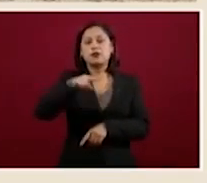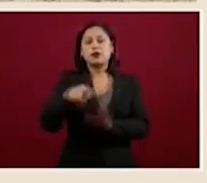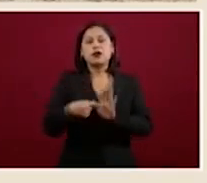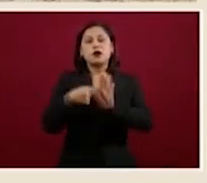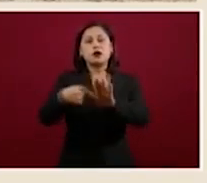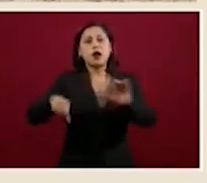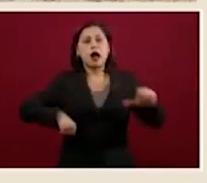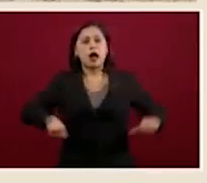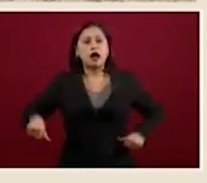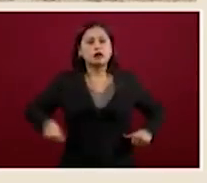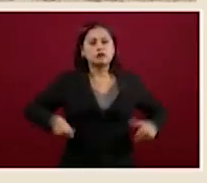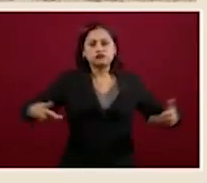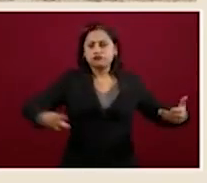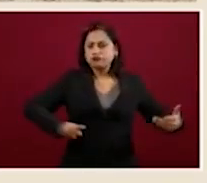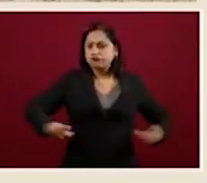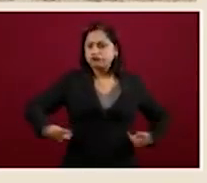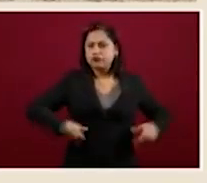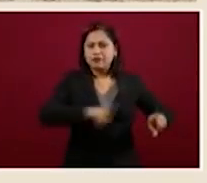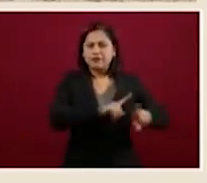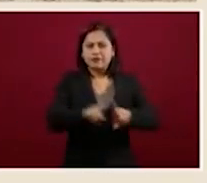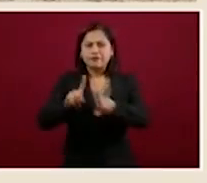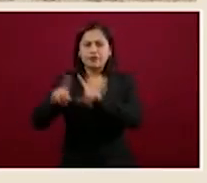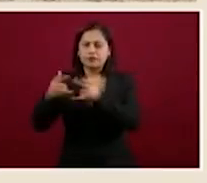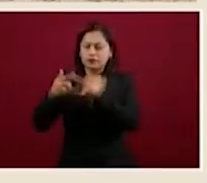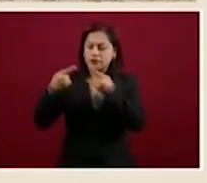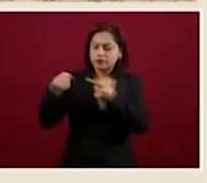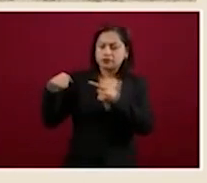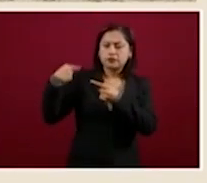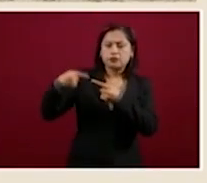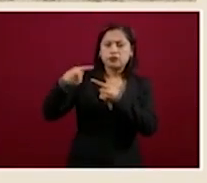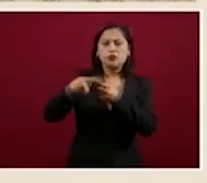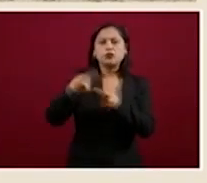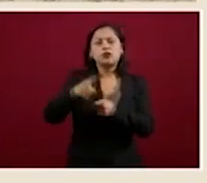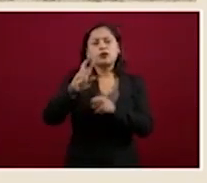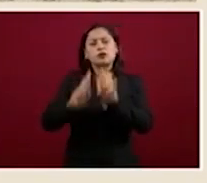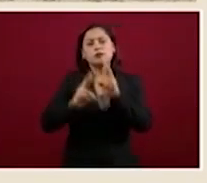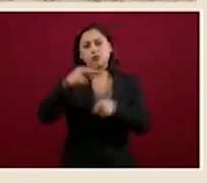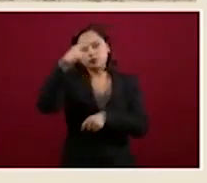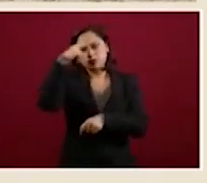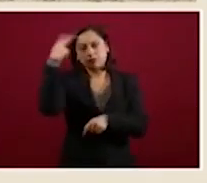diversas escenas de la Revolución Mexicana. Es una recreación